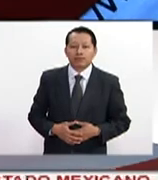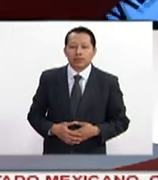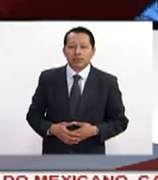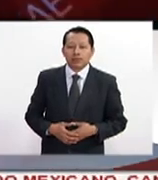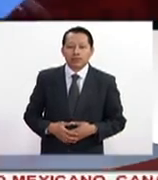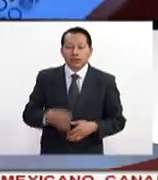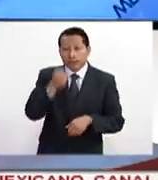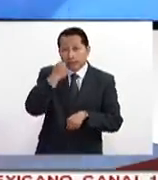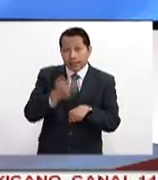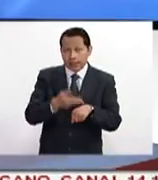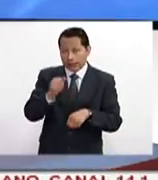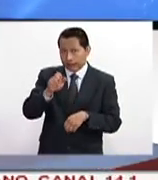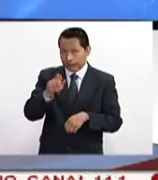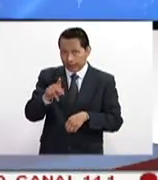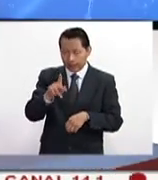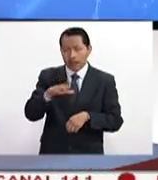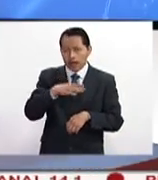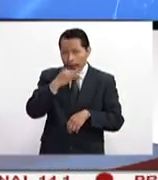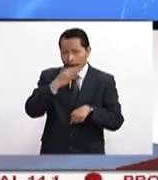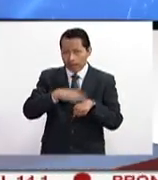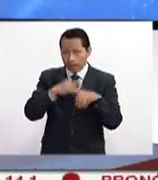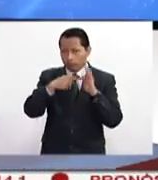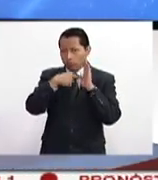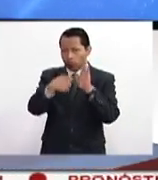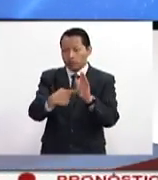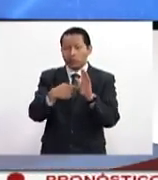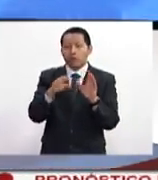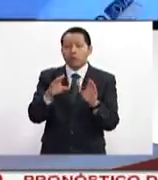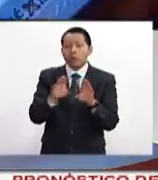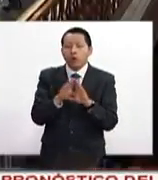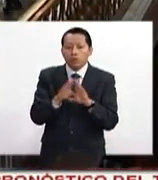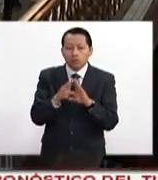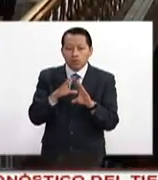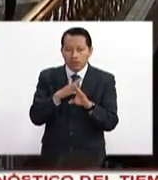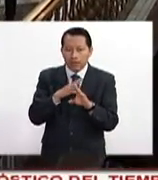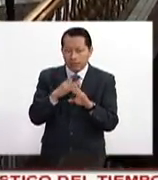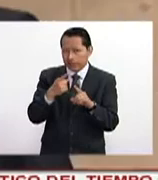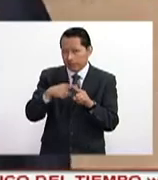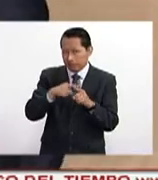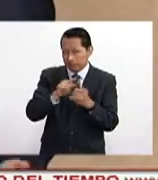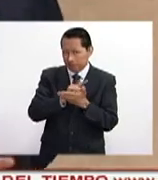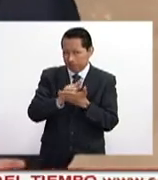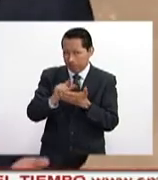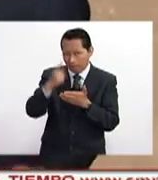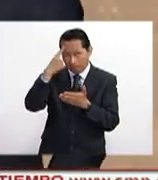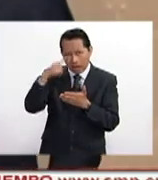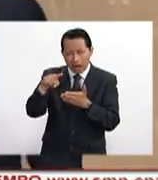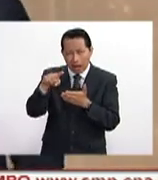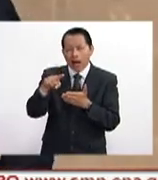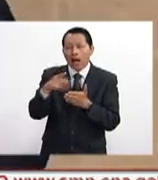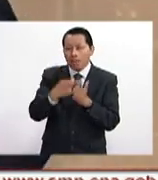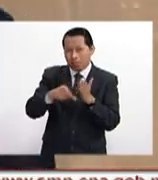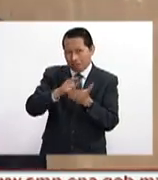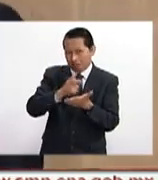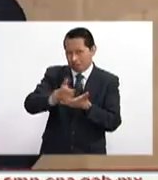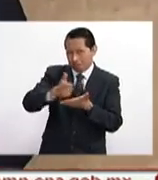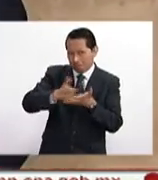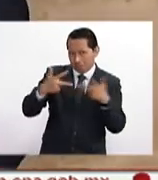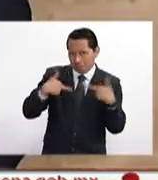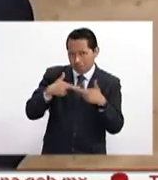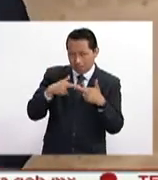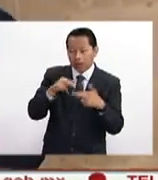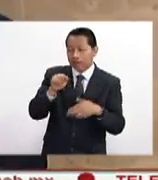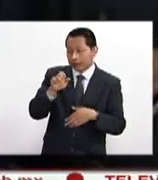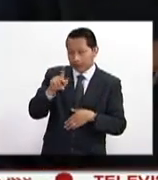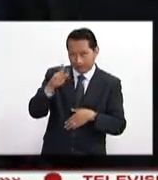La Secretaría de Educación Pública dio a conocer los resultados de la depuración que hizo de la nómina magisterial. El secretario de Educación Pública,